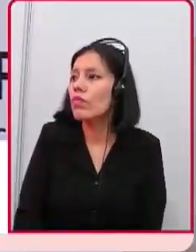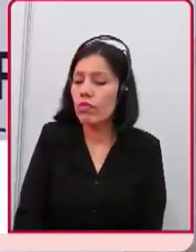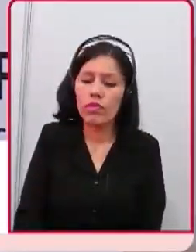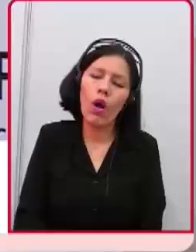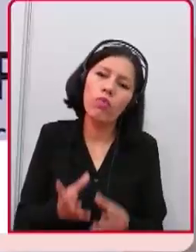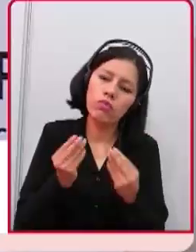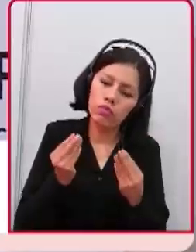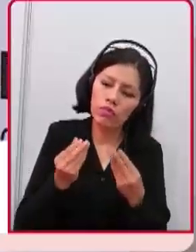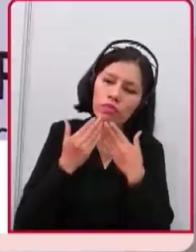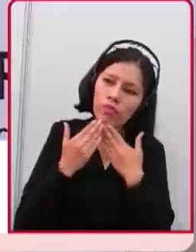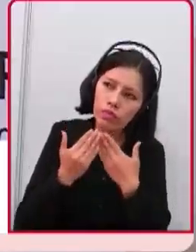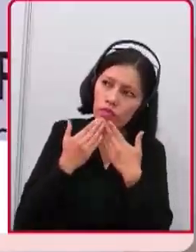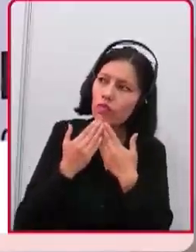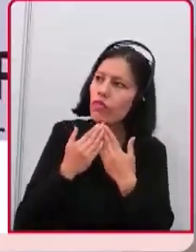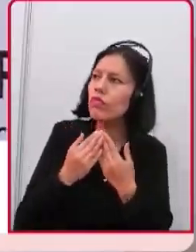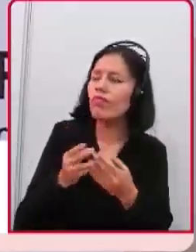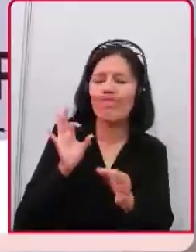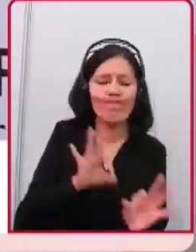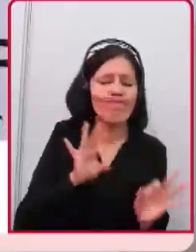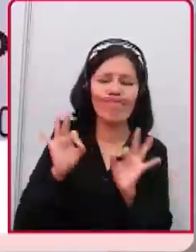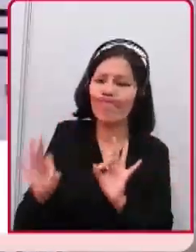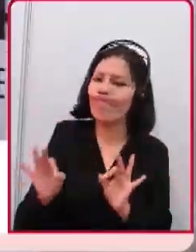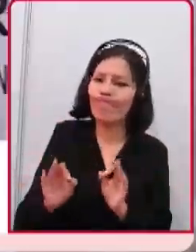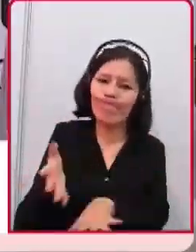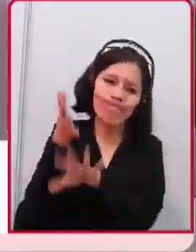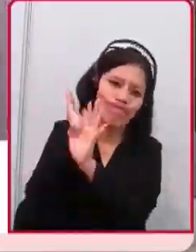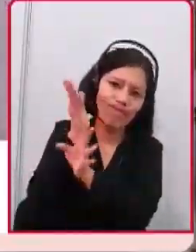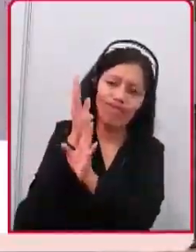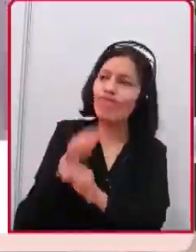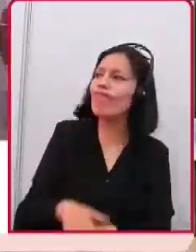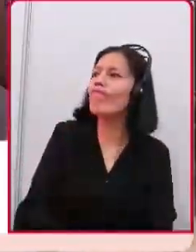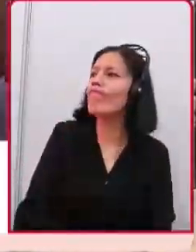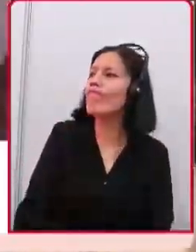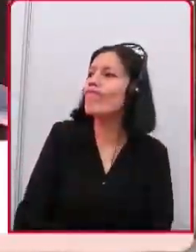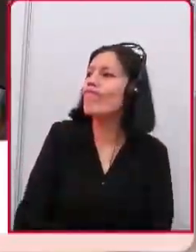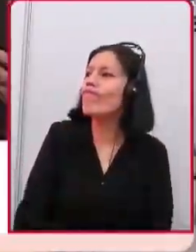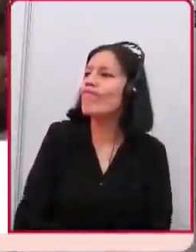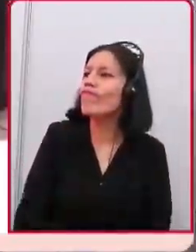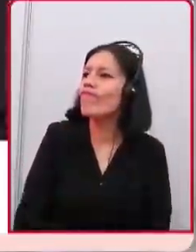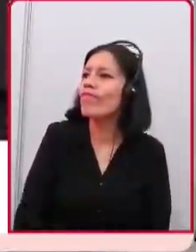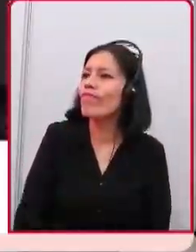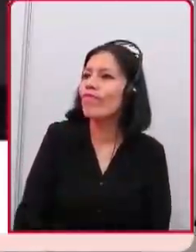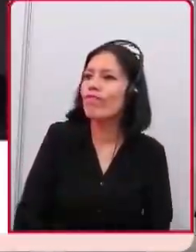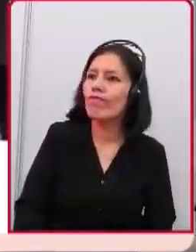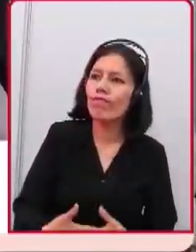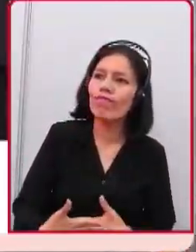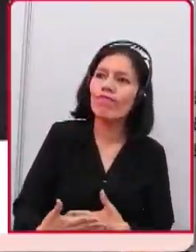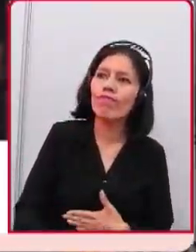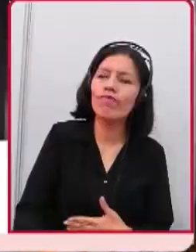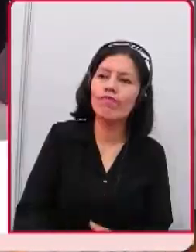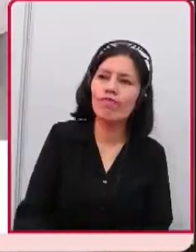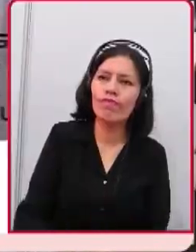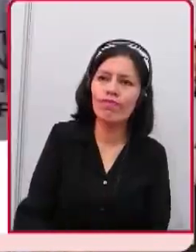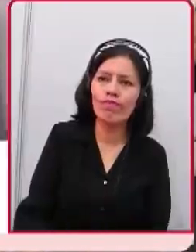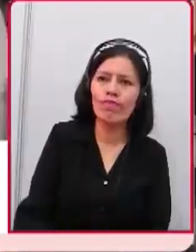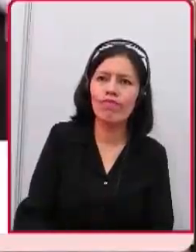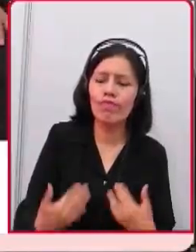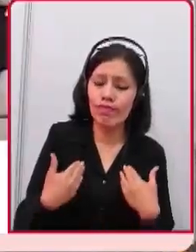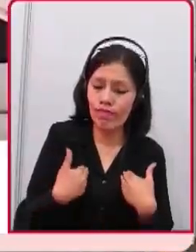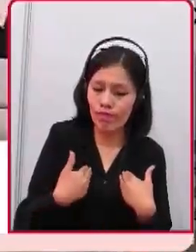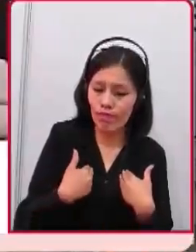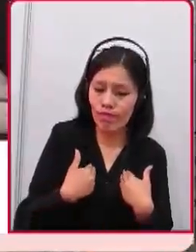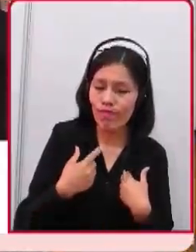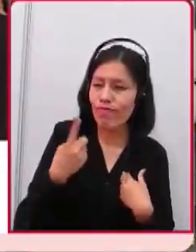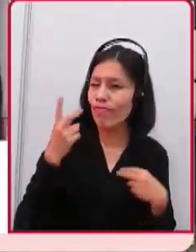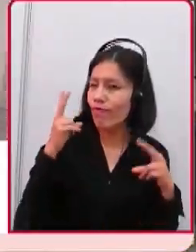Muchas gracias, John, por la excelente presentación. Ok, muchas gracias. A continuación tenemos un tema de regulación